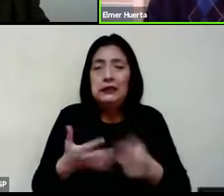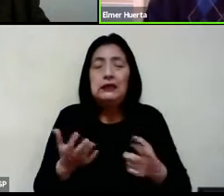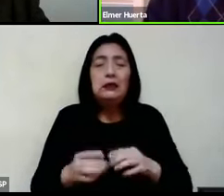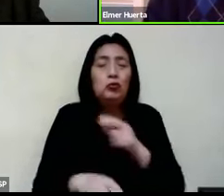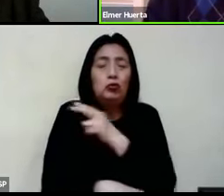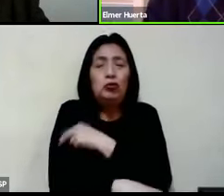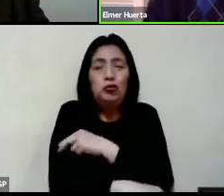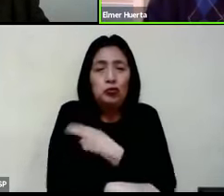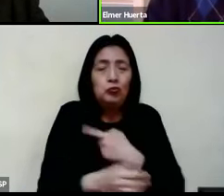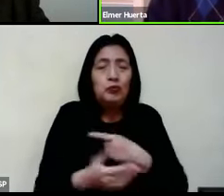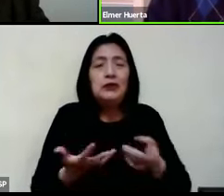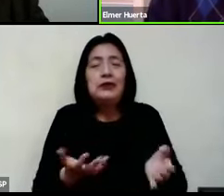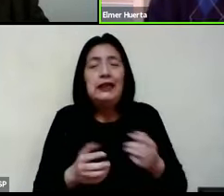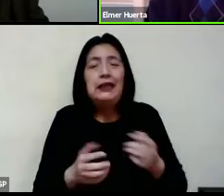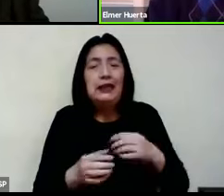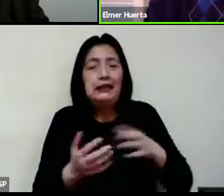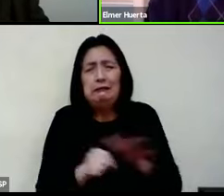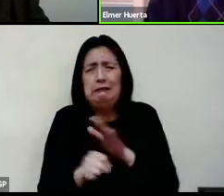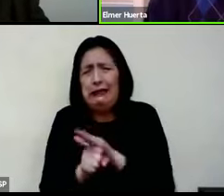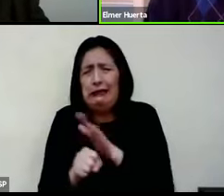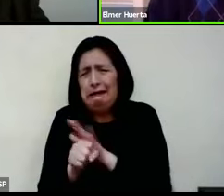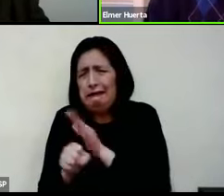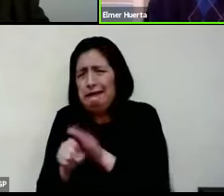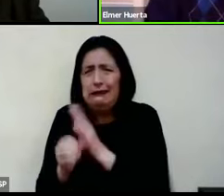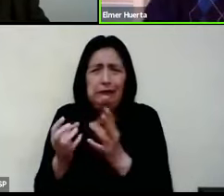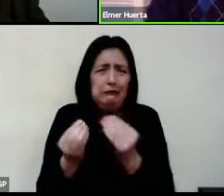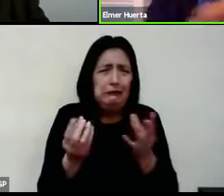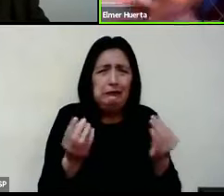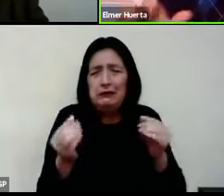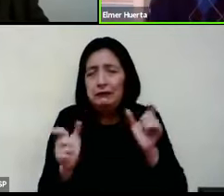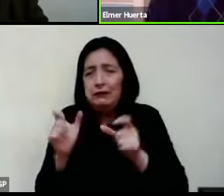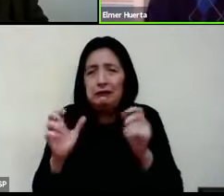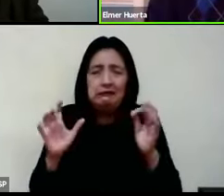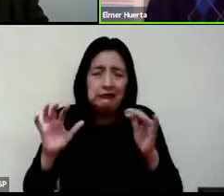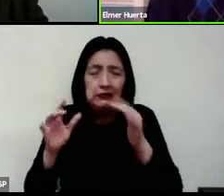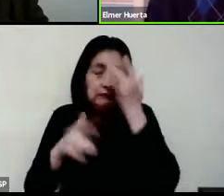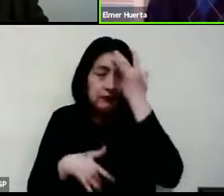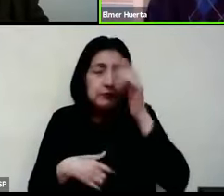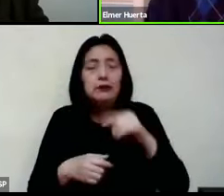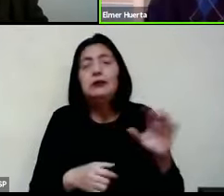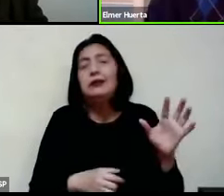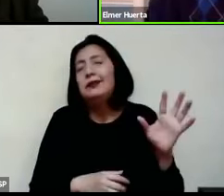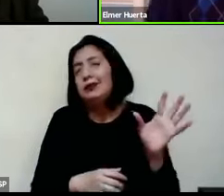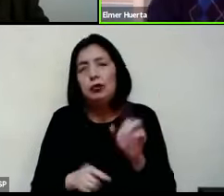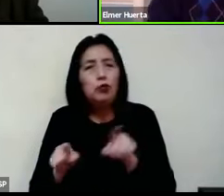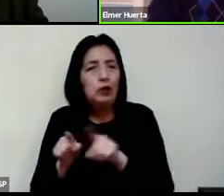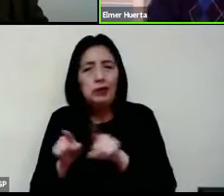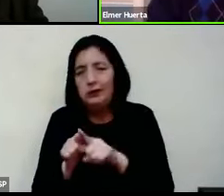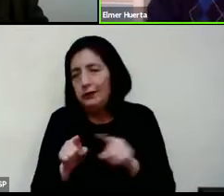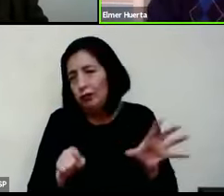atiborrado, rebasado por la enfermedad, y así ha sido en todo lugar.